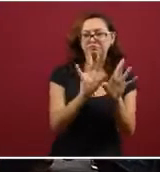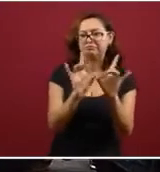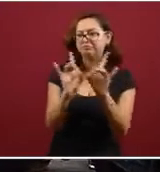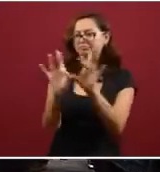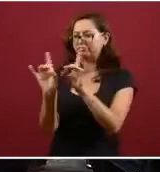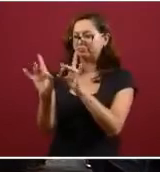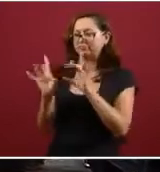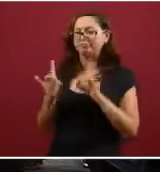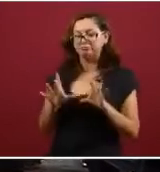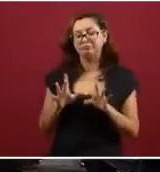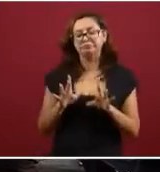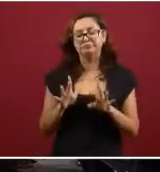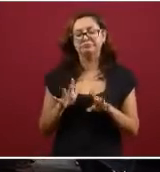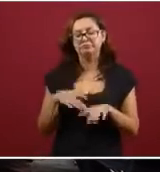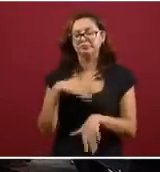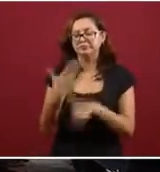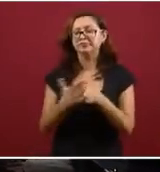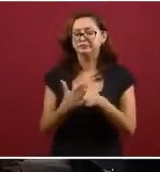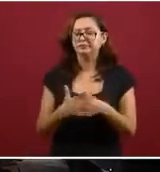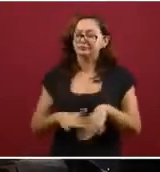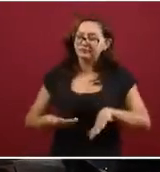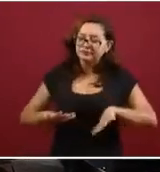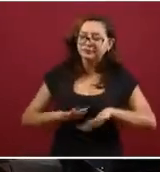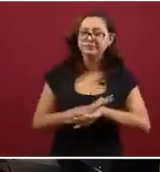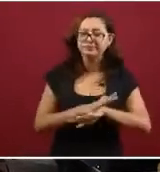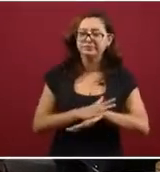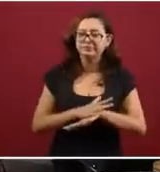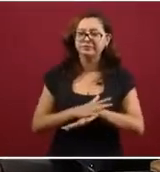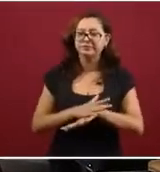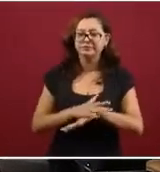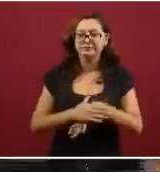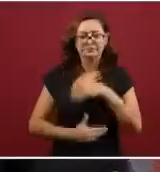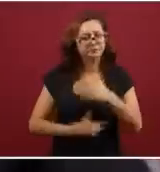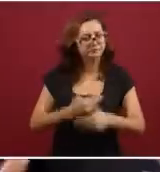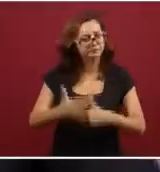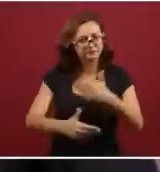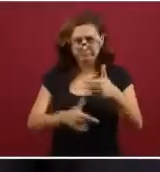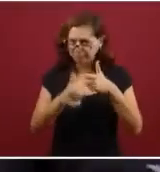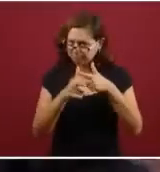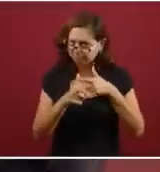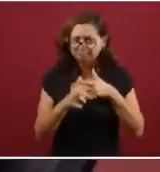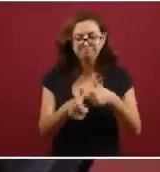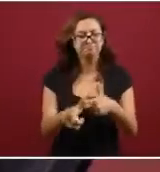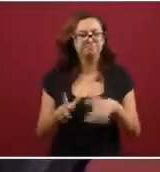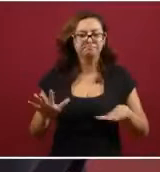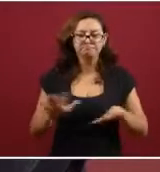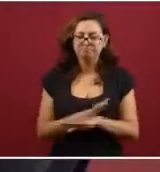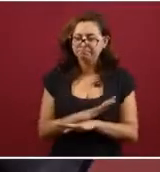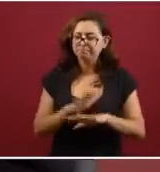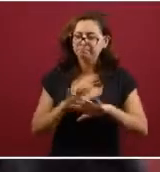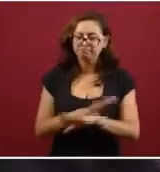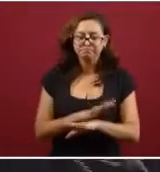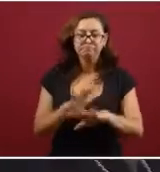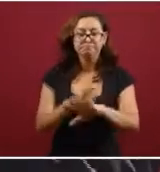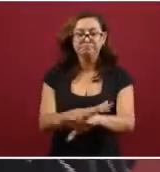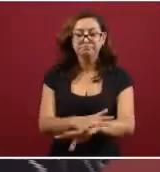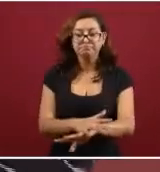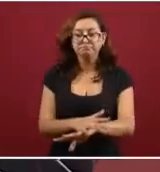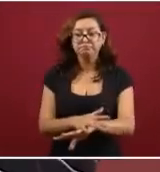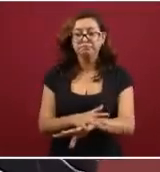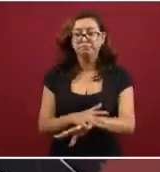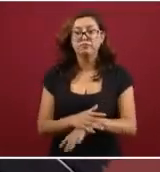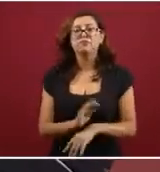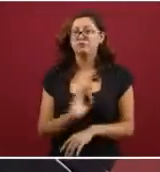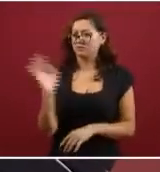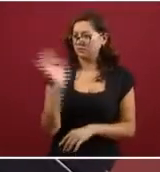de cambios que se van a seguir dando. Incluso pueden haber hasta